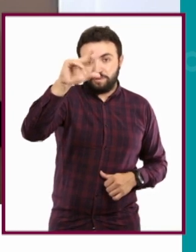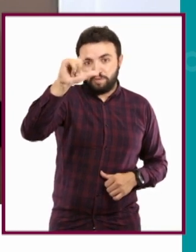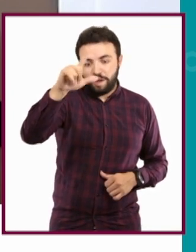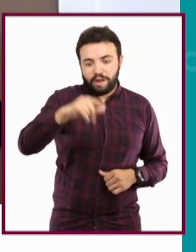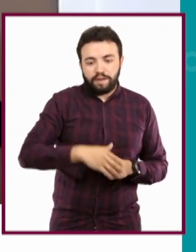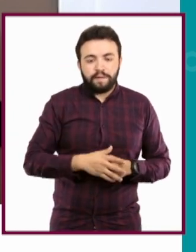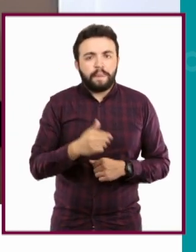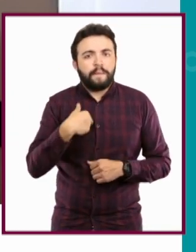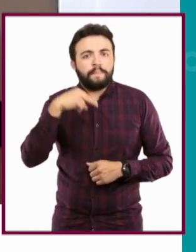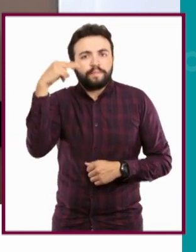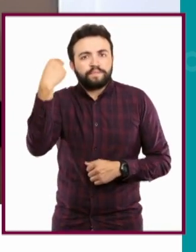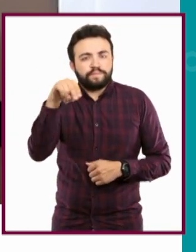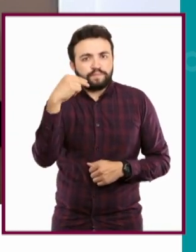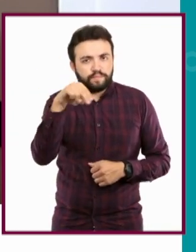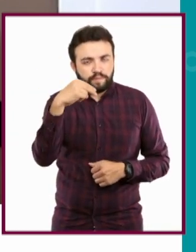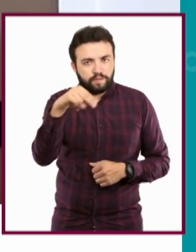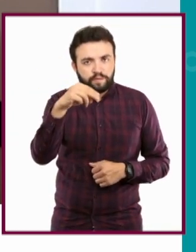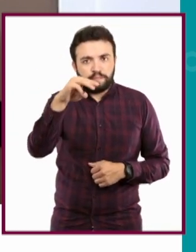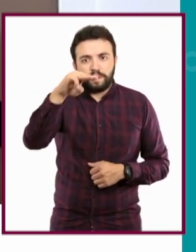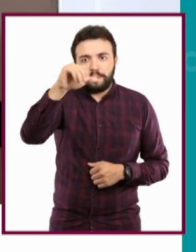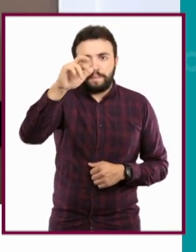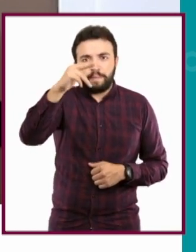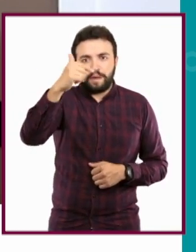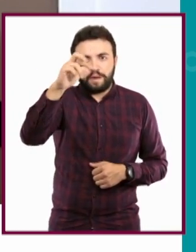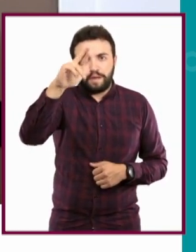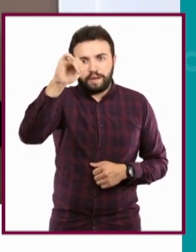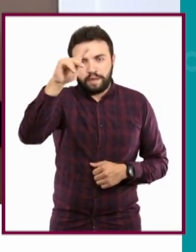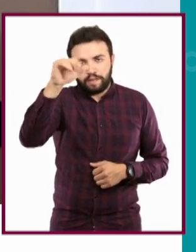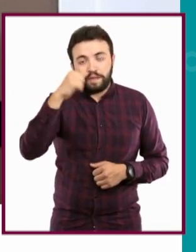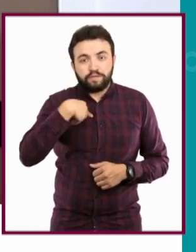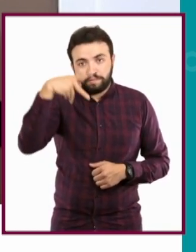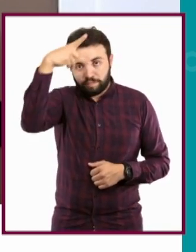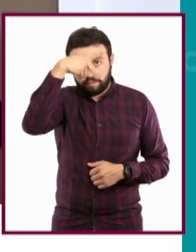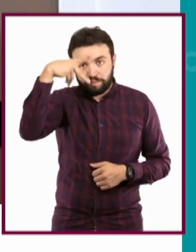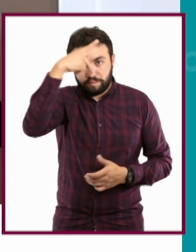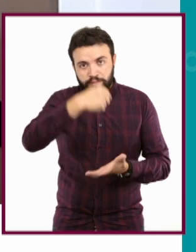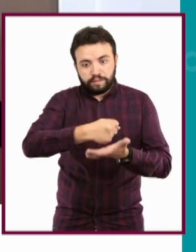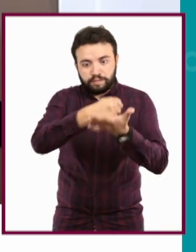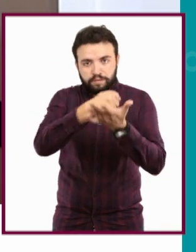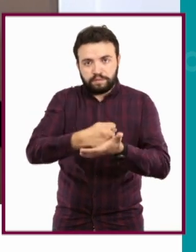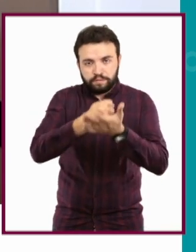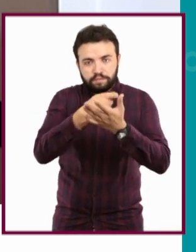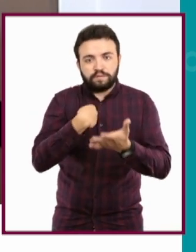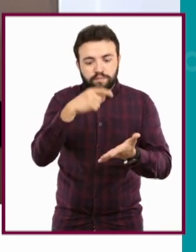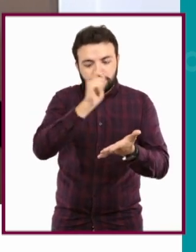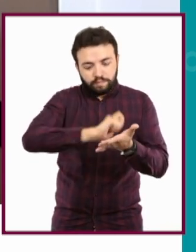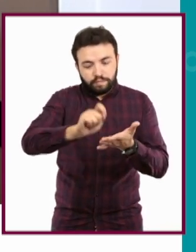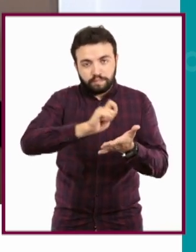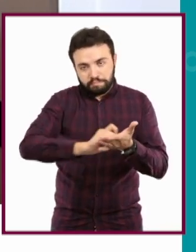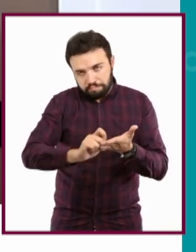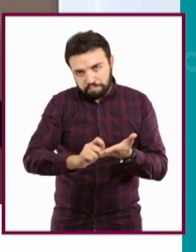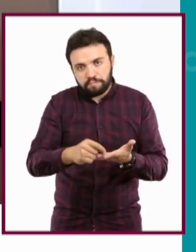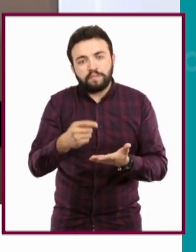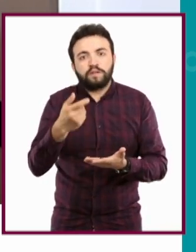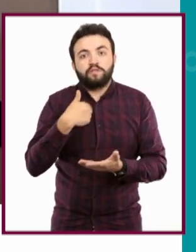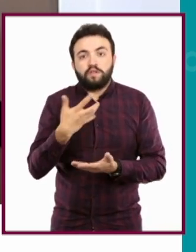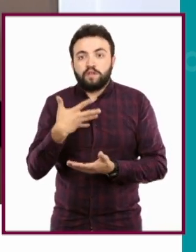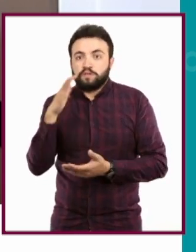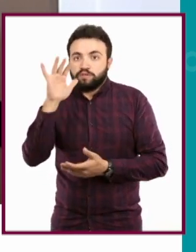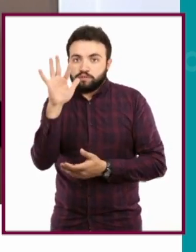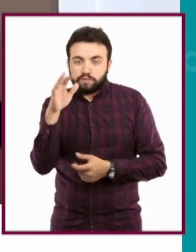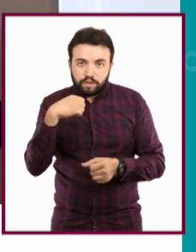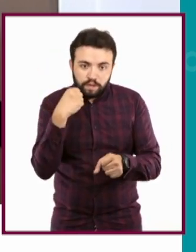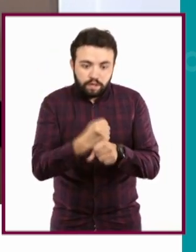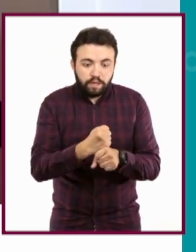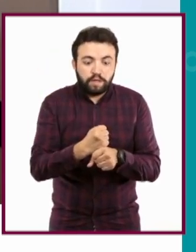Mi nombre es Margarita Martínez Duarte, soy psicoterapeuta y escritora. Tengo 50 años, soy mexicana y vivo